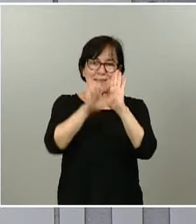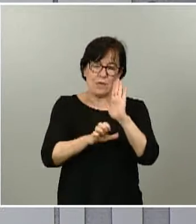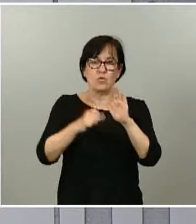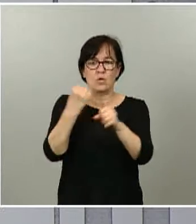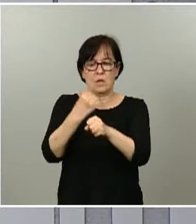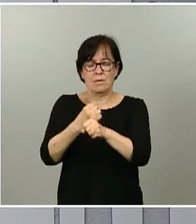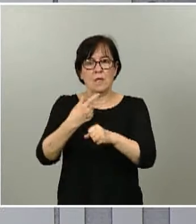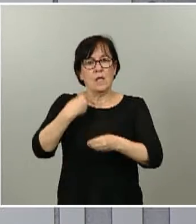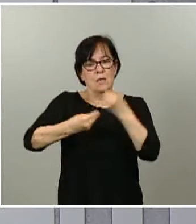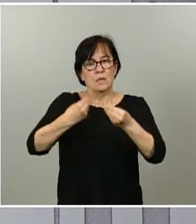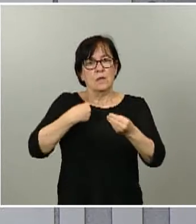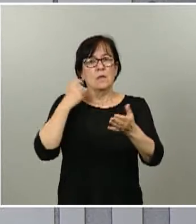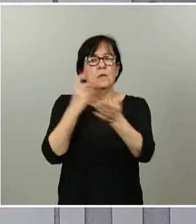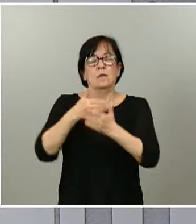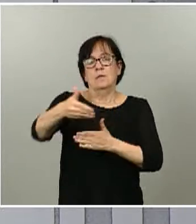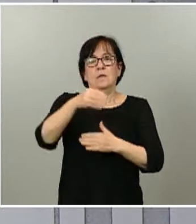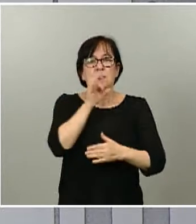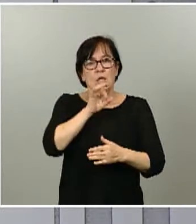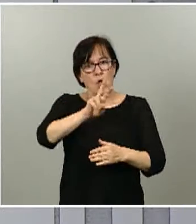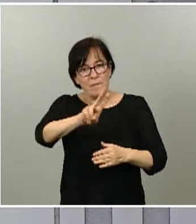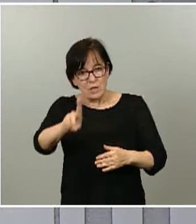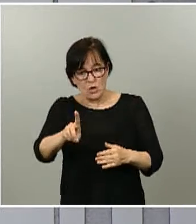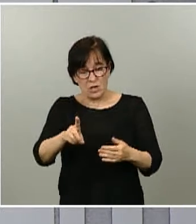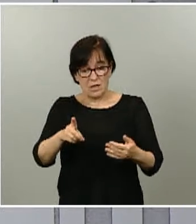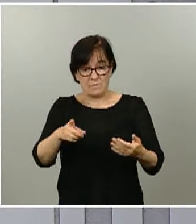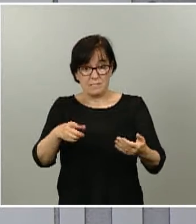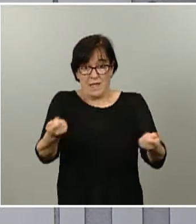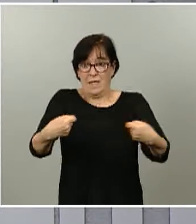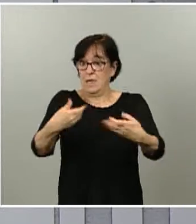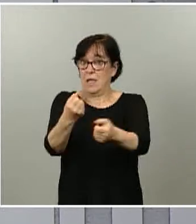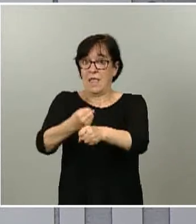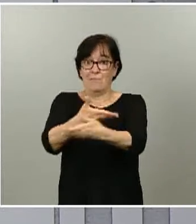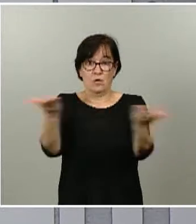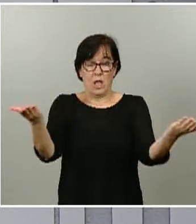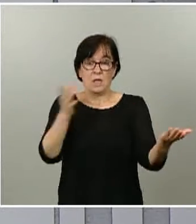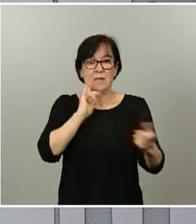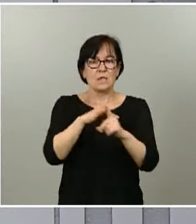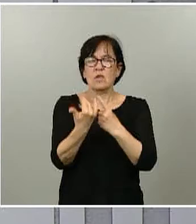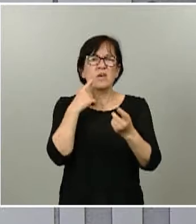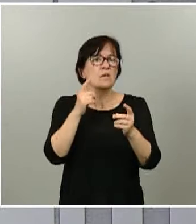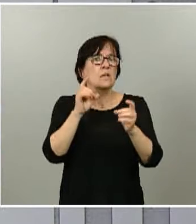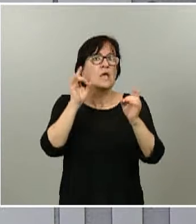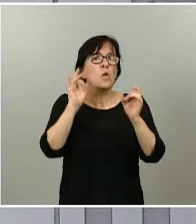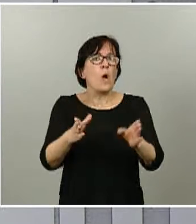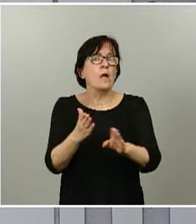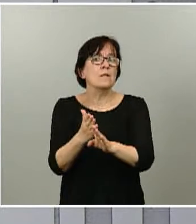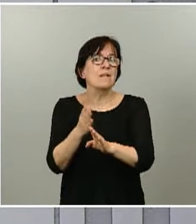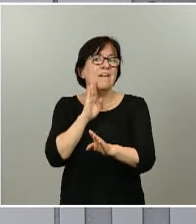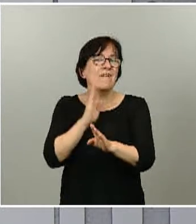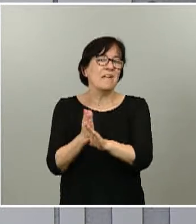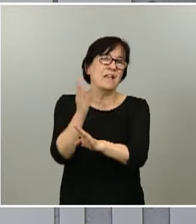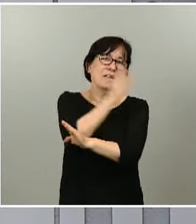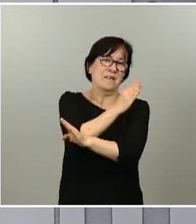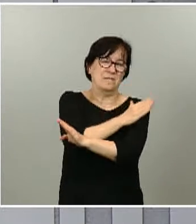los desafíos del siglo XXI. Este mercado laboral que tenemos en este momento no se parece en nada al mercado laboral que había